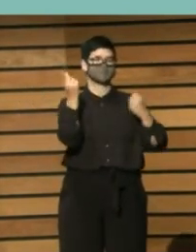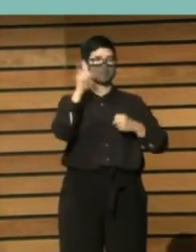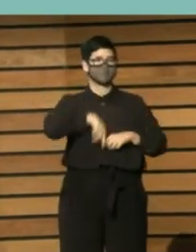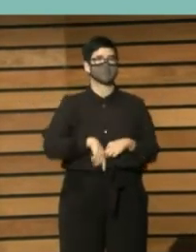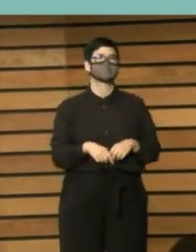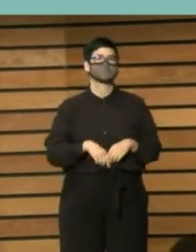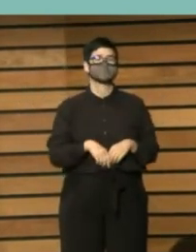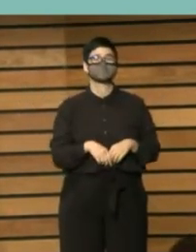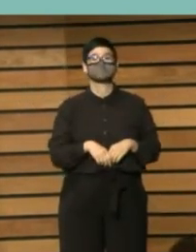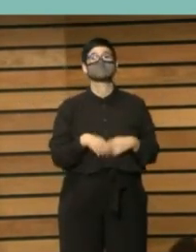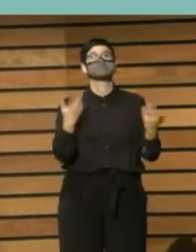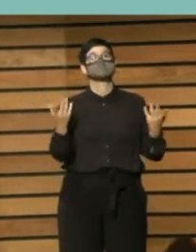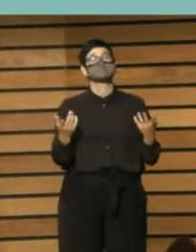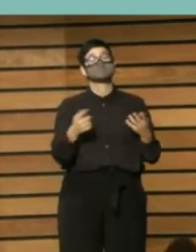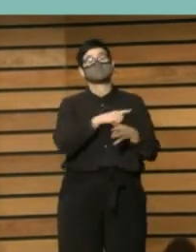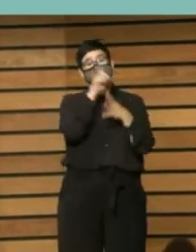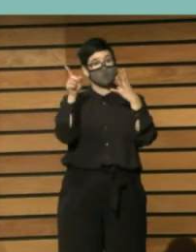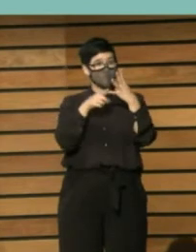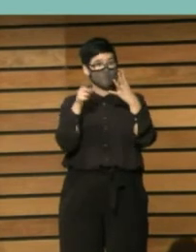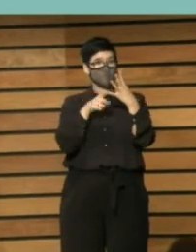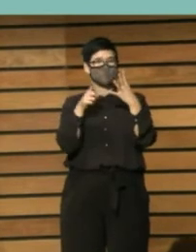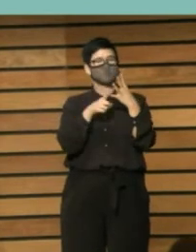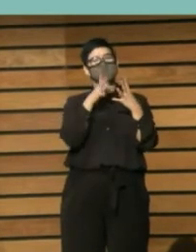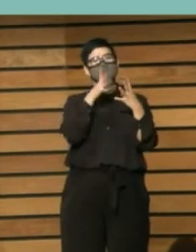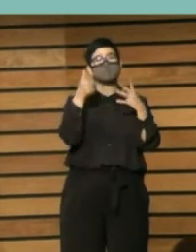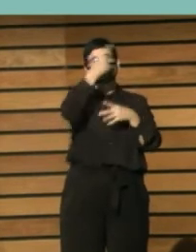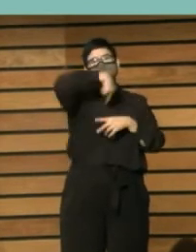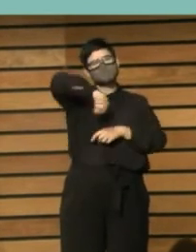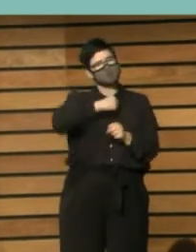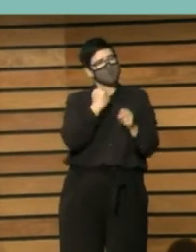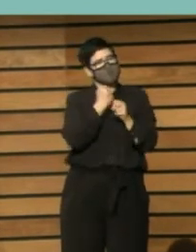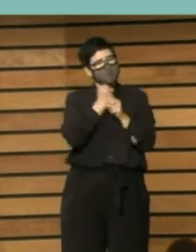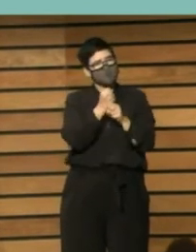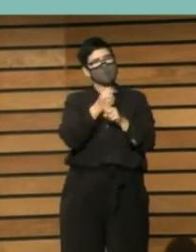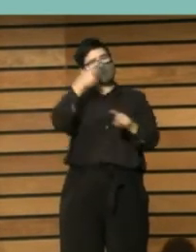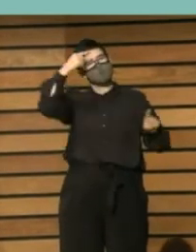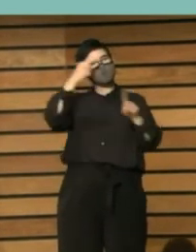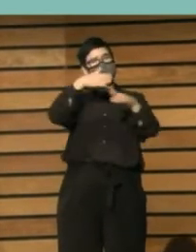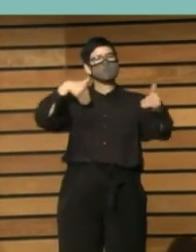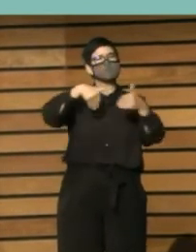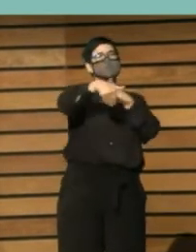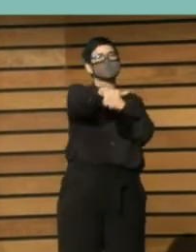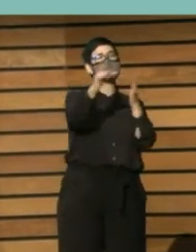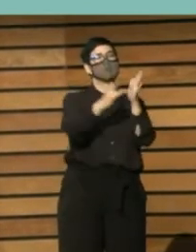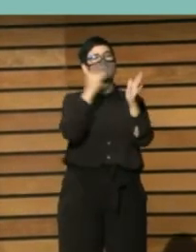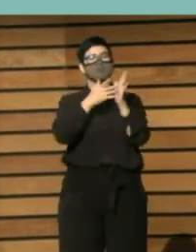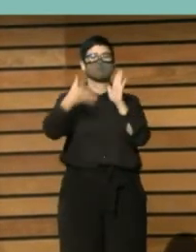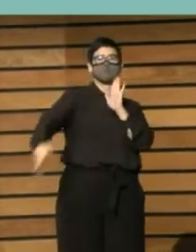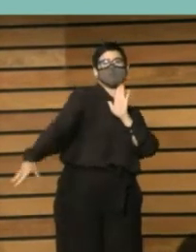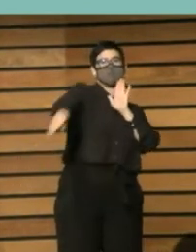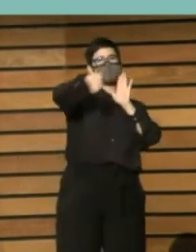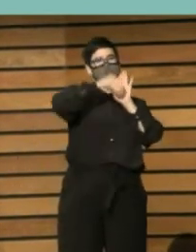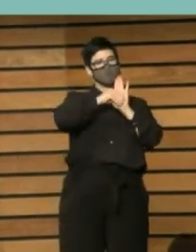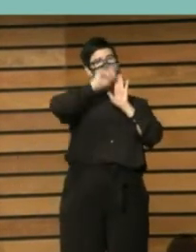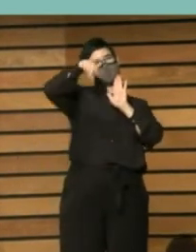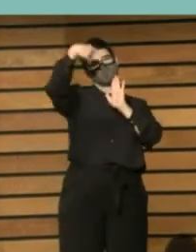ese sentido estamos trabajando para lograr que se sostenga la próxima agenda en ese sentido.